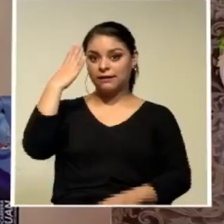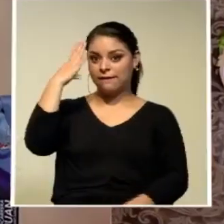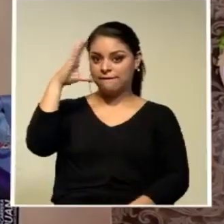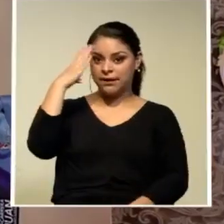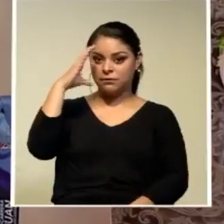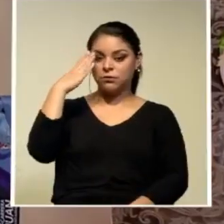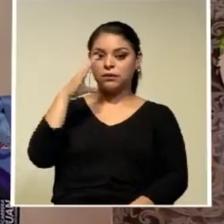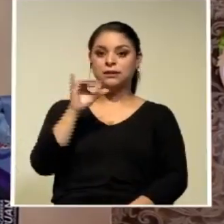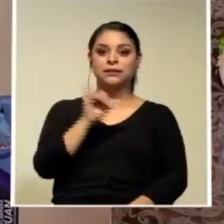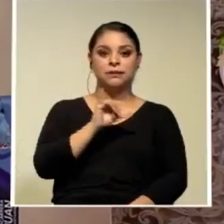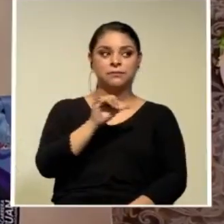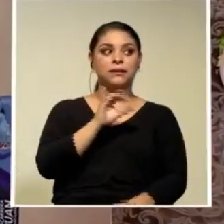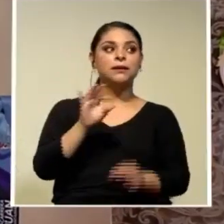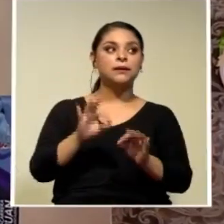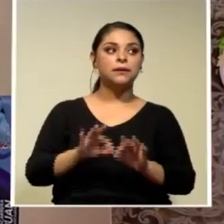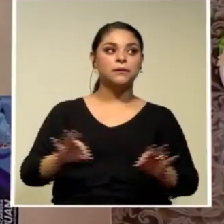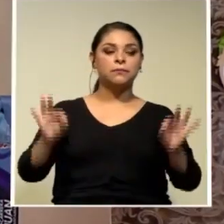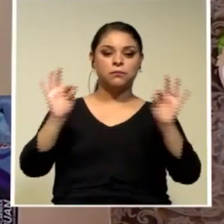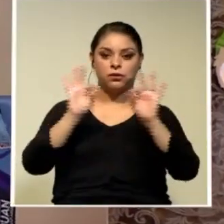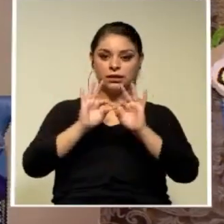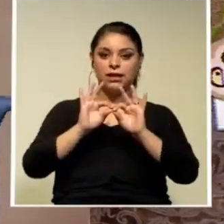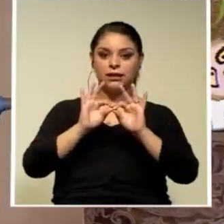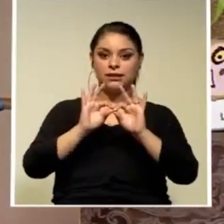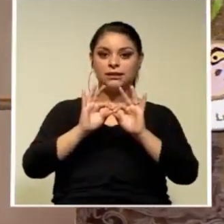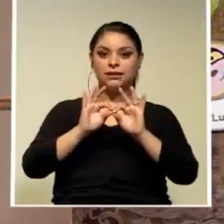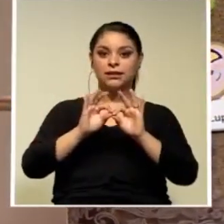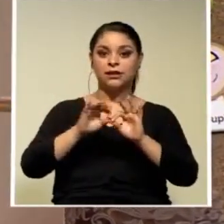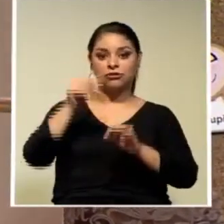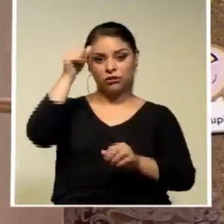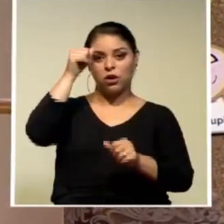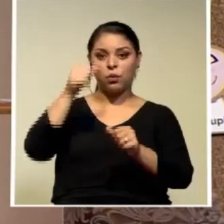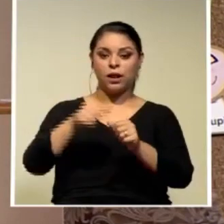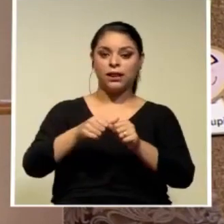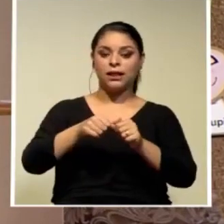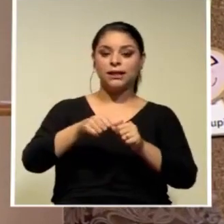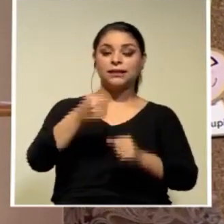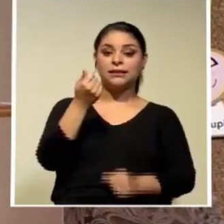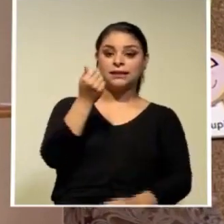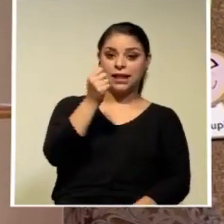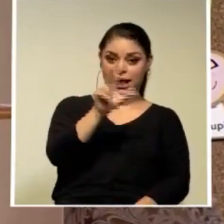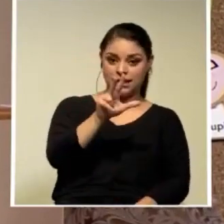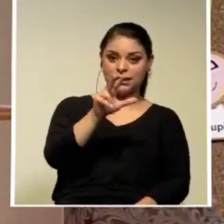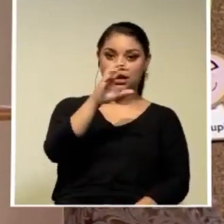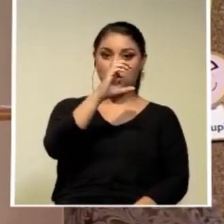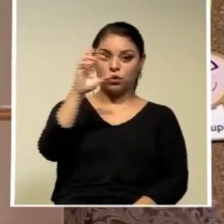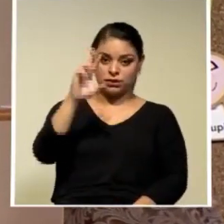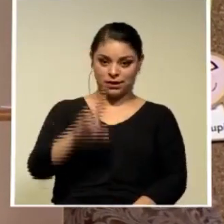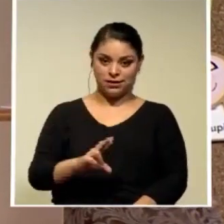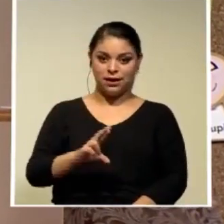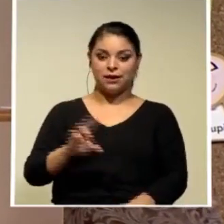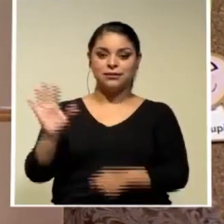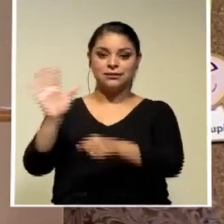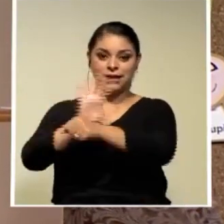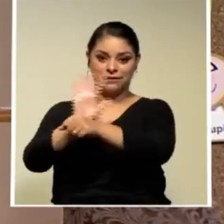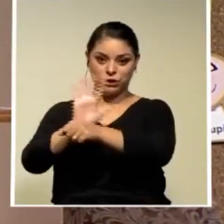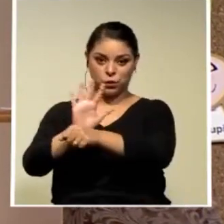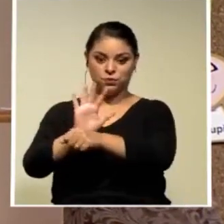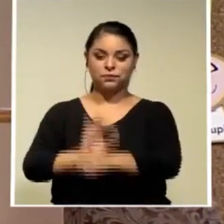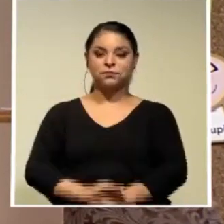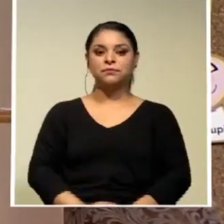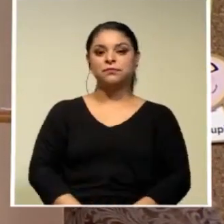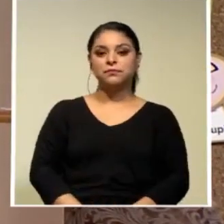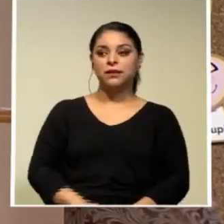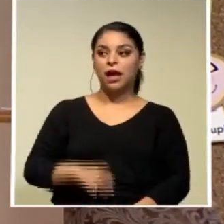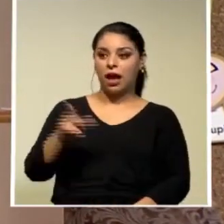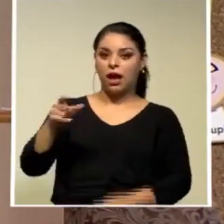ya muy importante, muy importante. Aquí está. Es de Costa Rica Televisión, ¿verdad? Para que no mientras se les vaya a olvidar. La ley va explicando